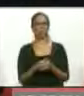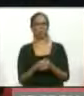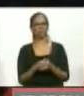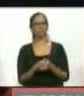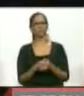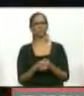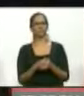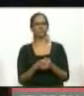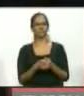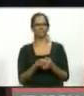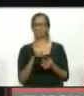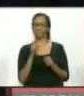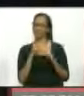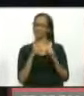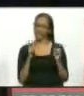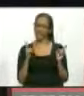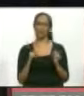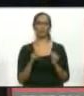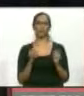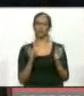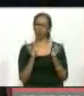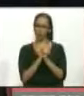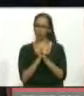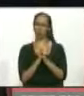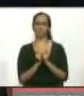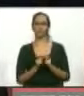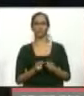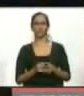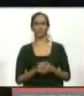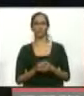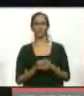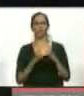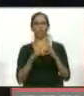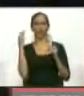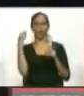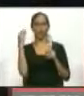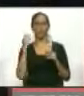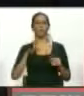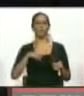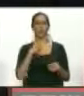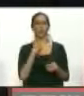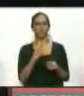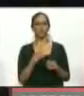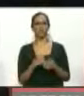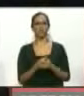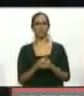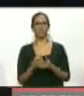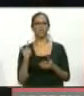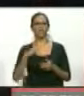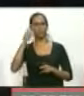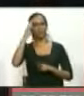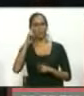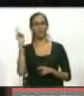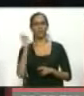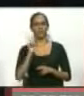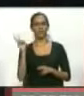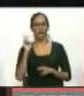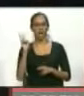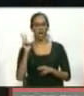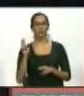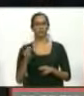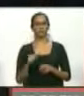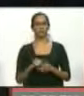pero pequeñito en toda colombia puede decir que le tienen un respeto a los venezolanos